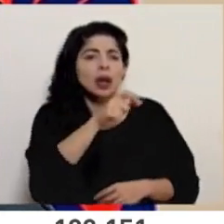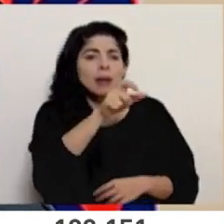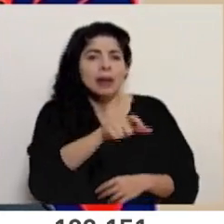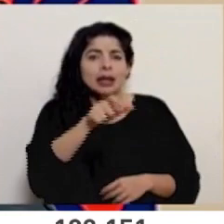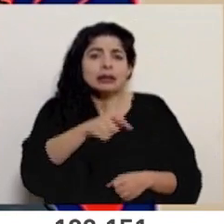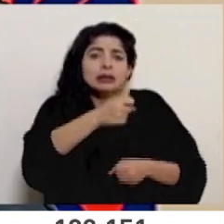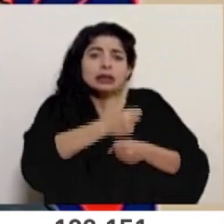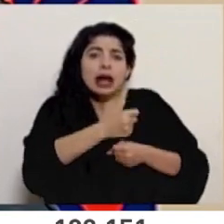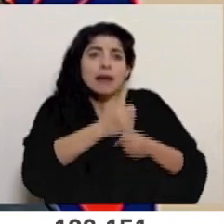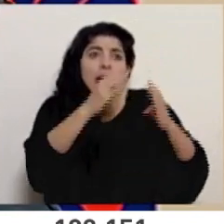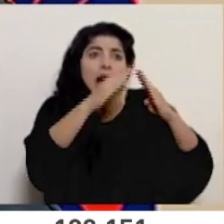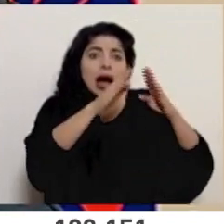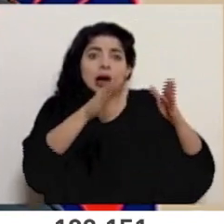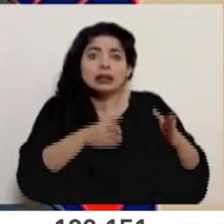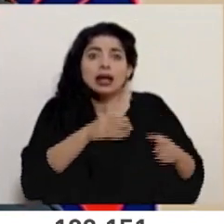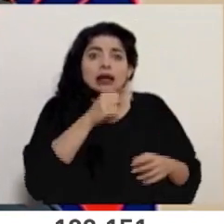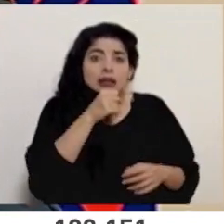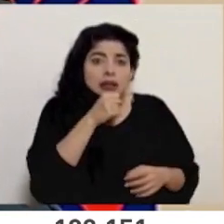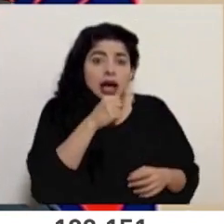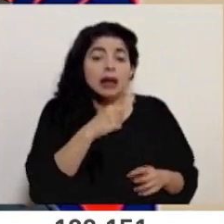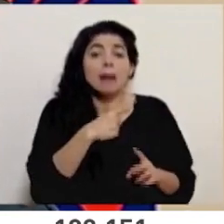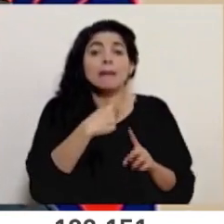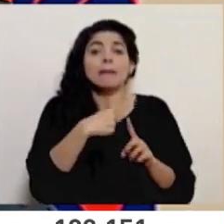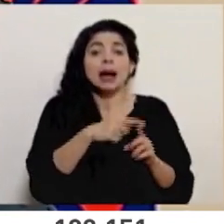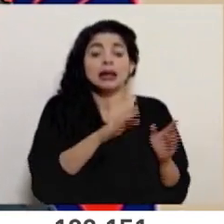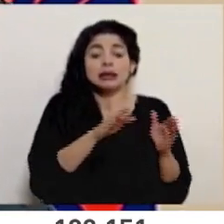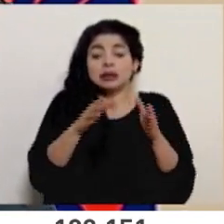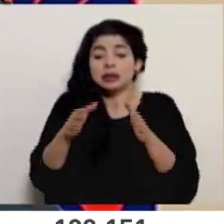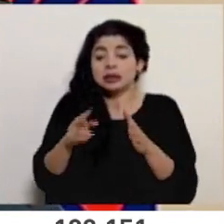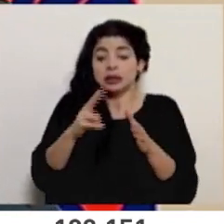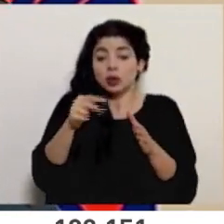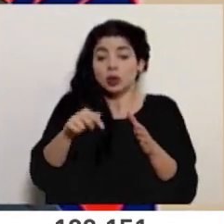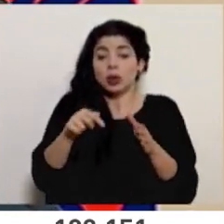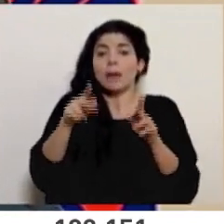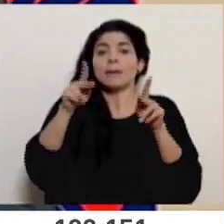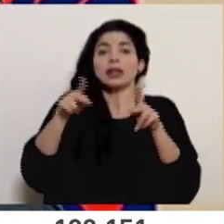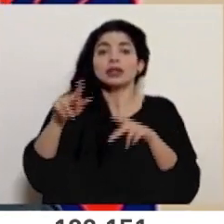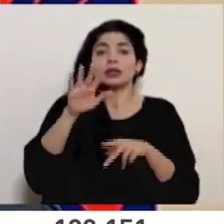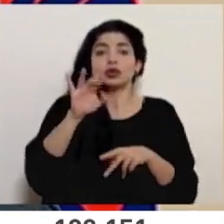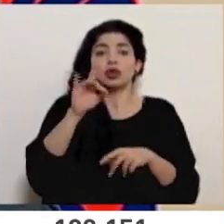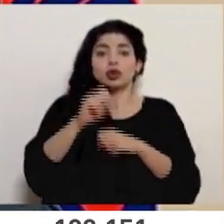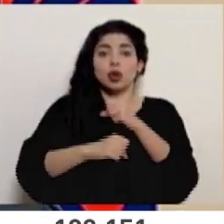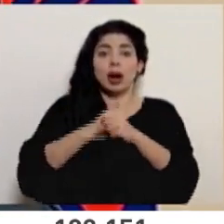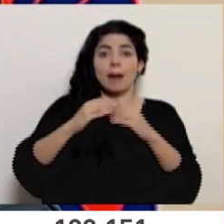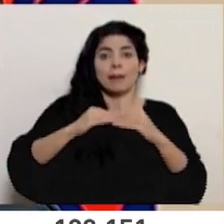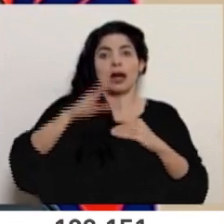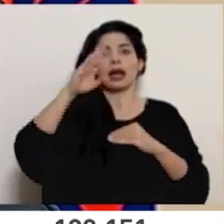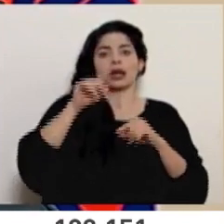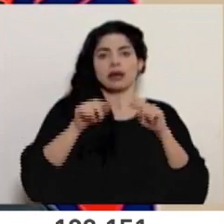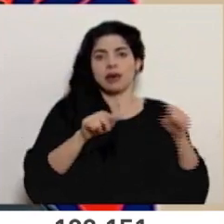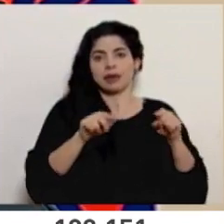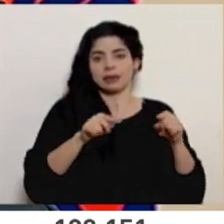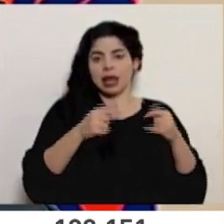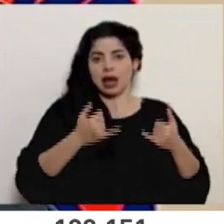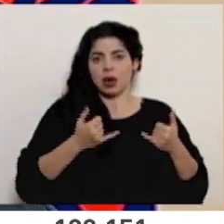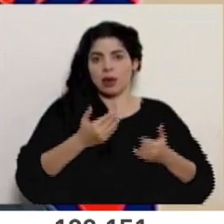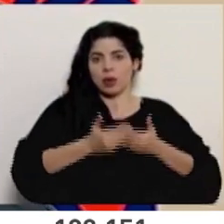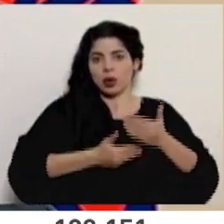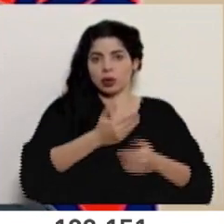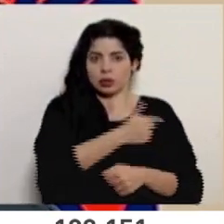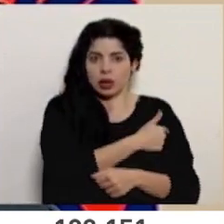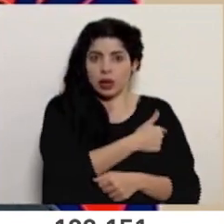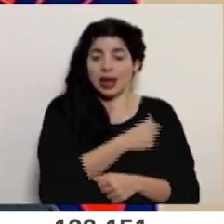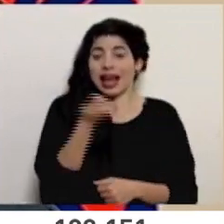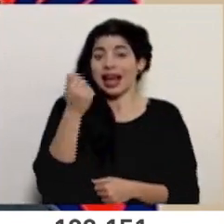larga instancia y personas de más de 58 años de edad. Asimismo, en el proceso de vacunación, los 14